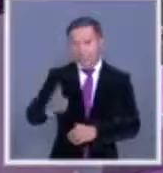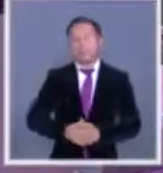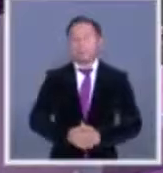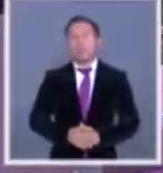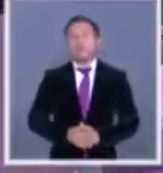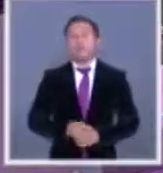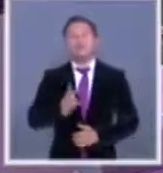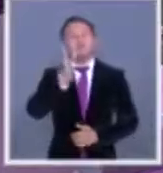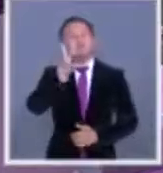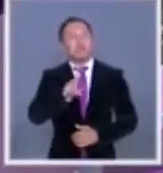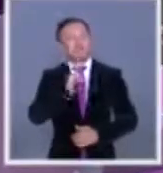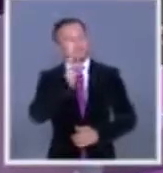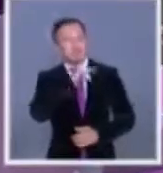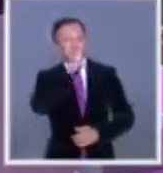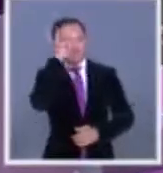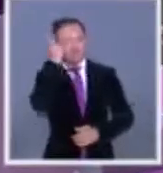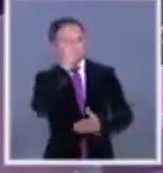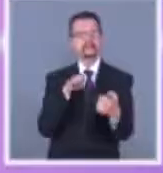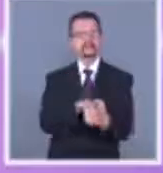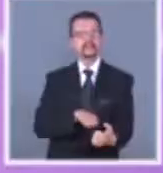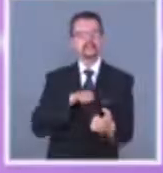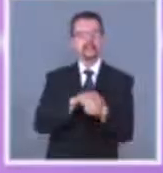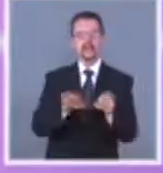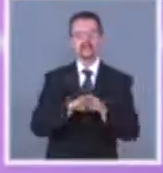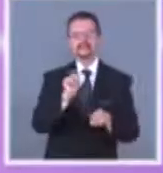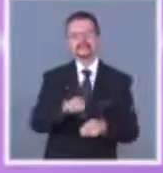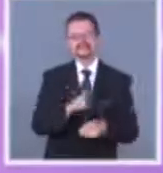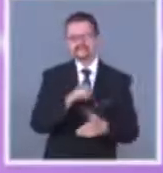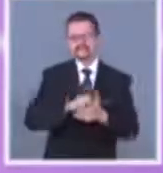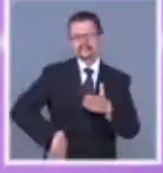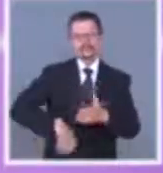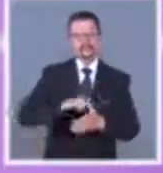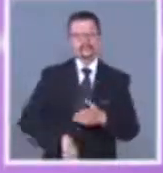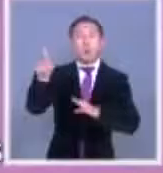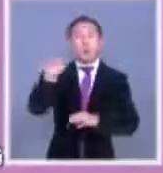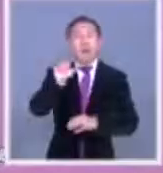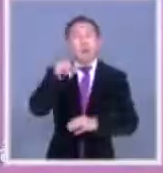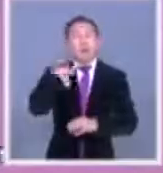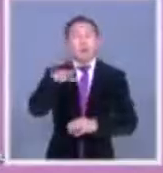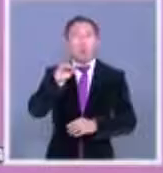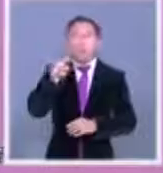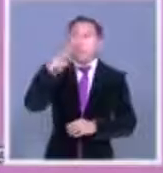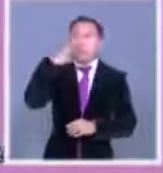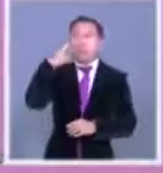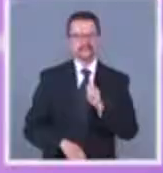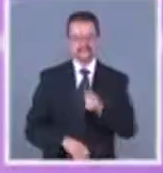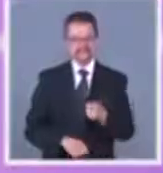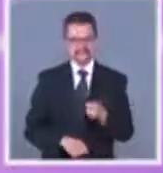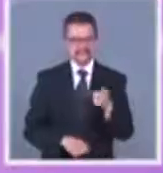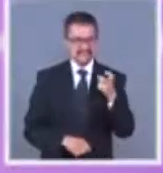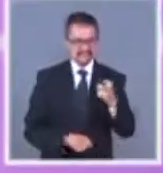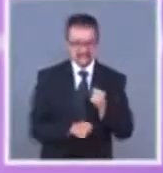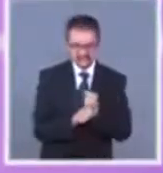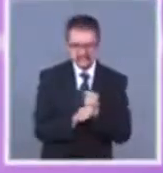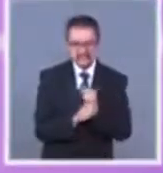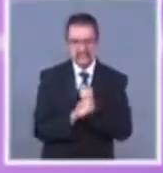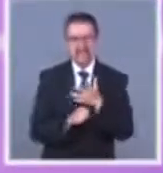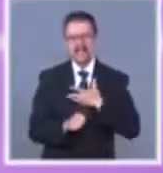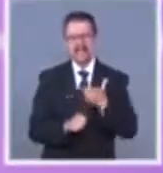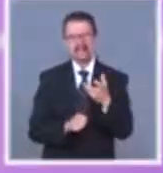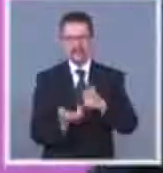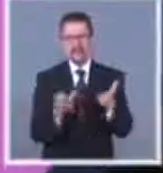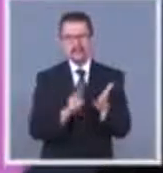ningún conocimiento, no tienes ni idea de lo que he hecho en mi vida. Es un hombre millonario. Lo ha dicho 20 veces. Con una